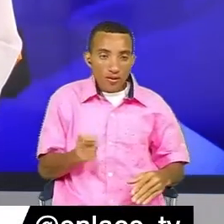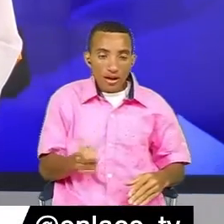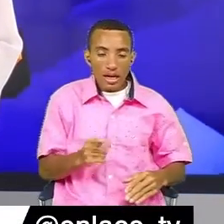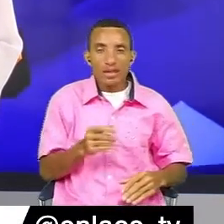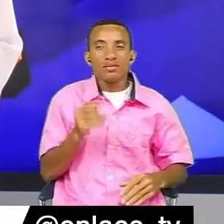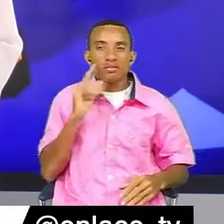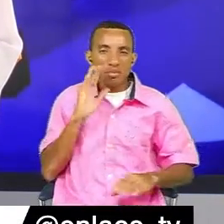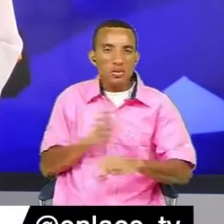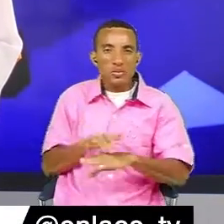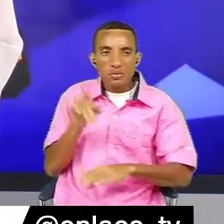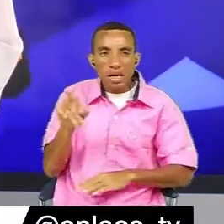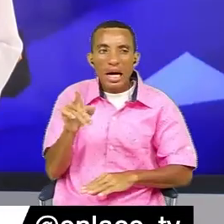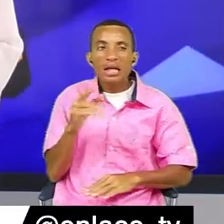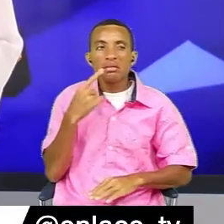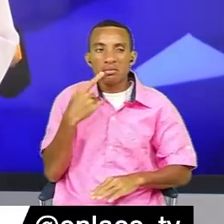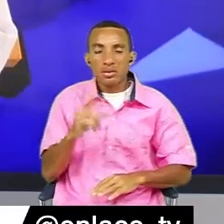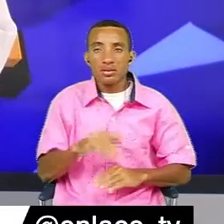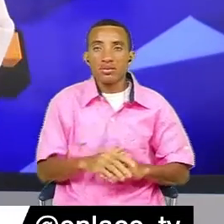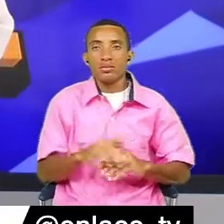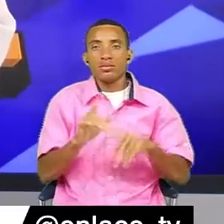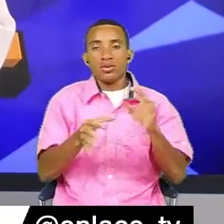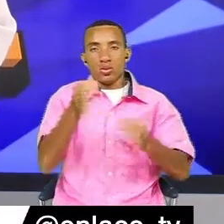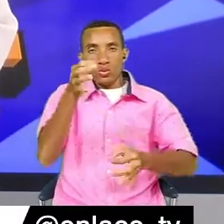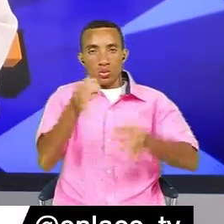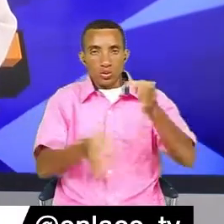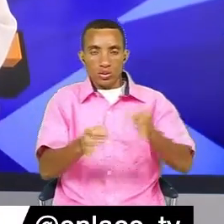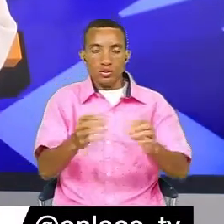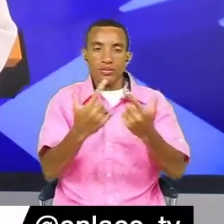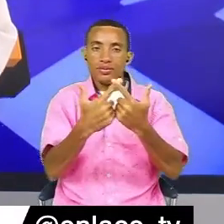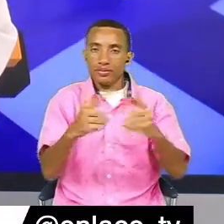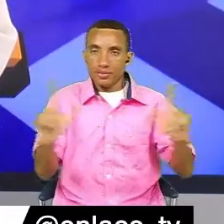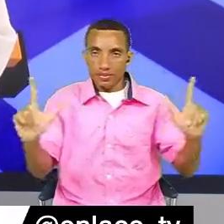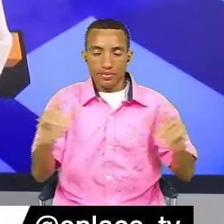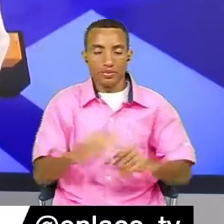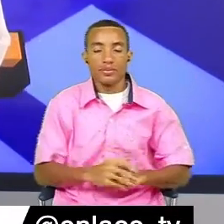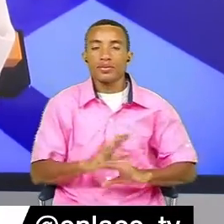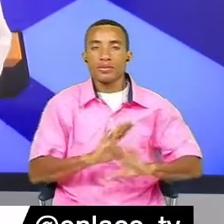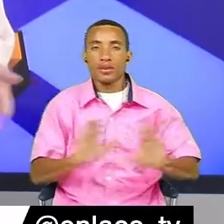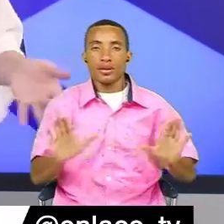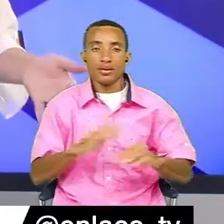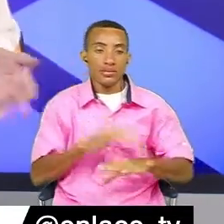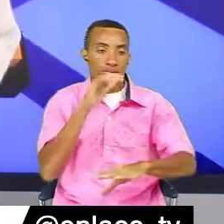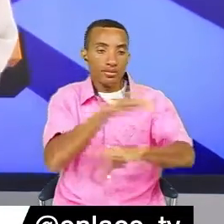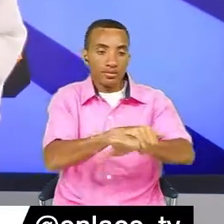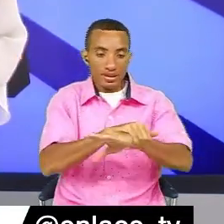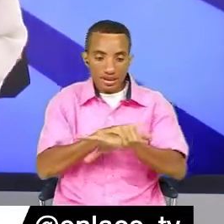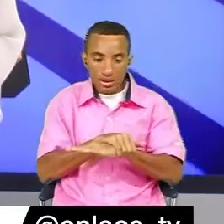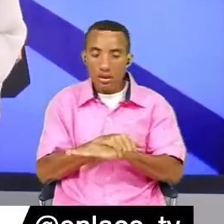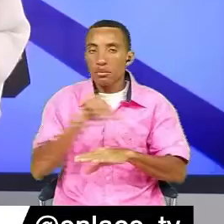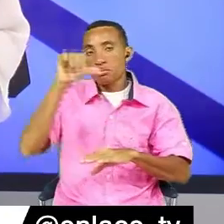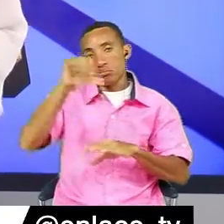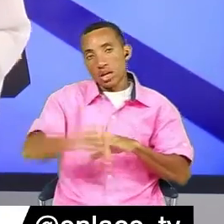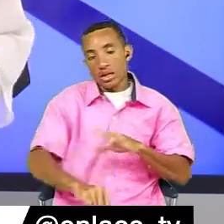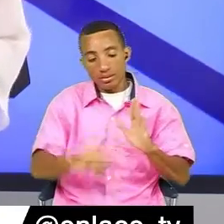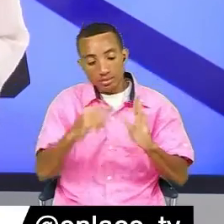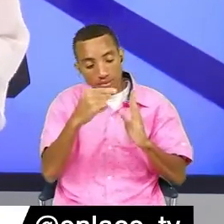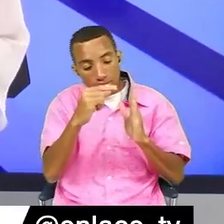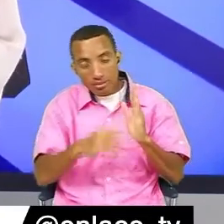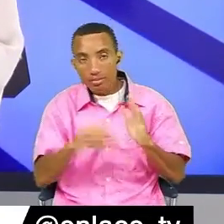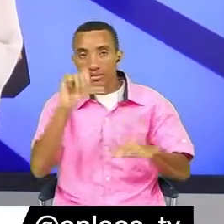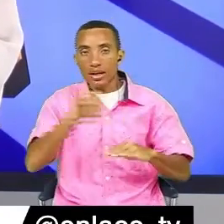en libertad, según un juez de la República, por mal procedimiento al momento de su captura. Estas y otras informaciones serán tratadas en la presente